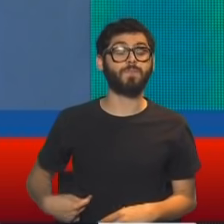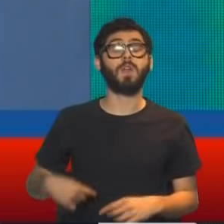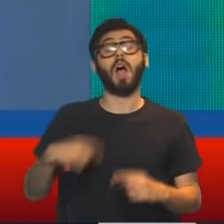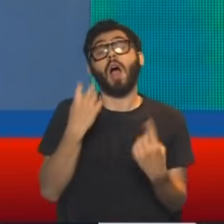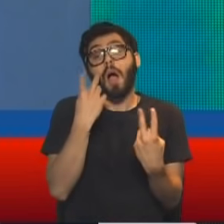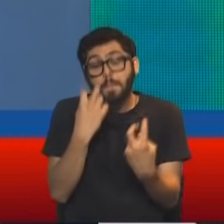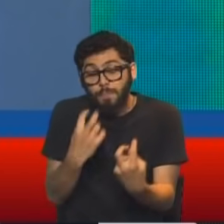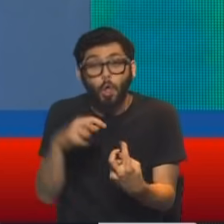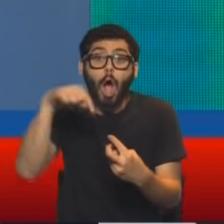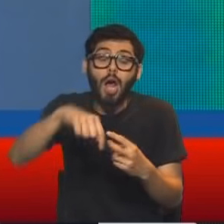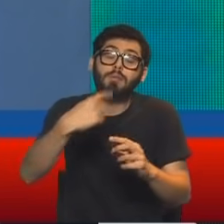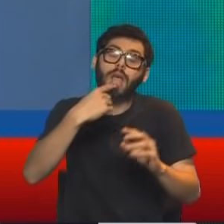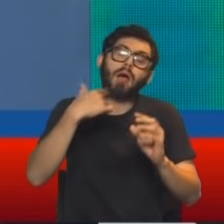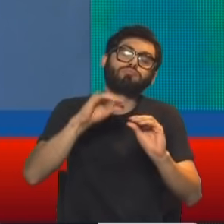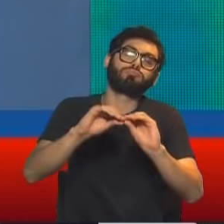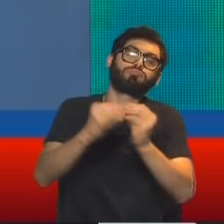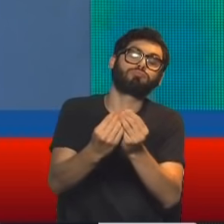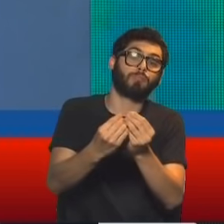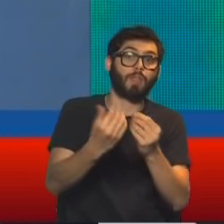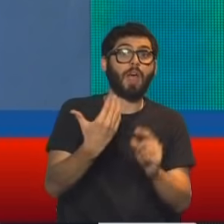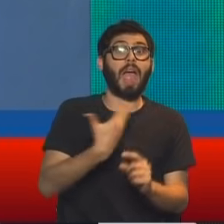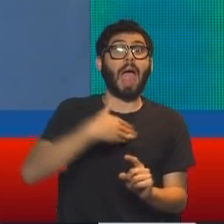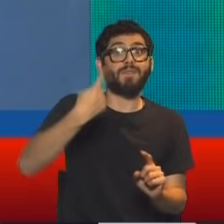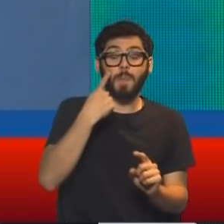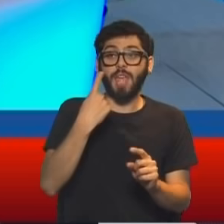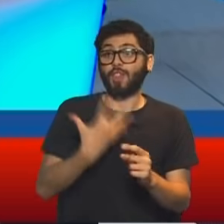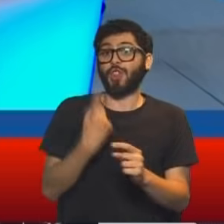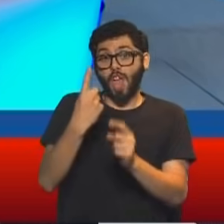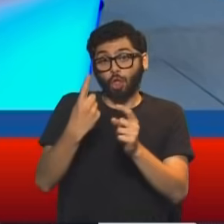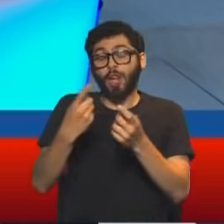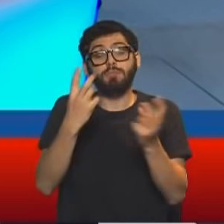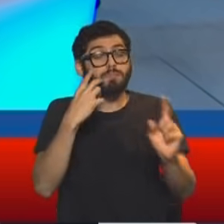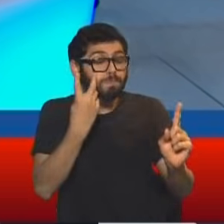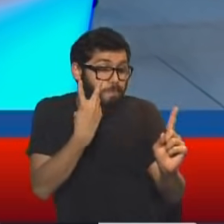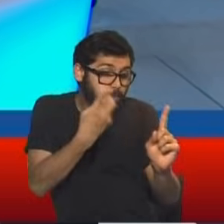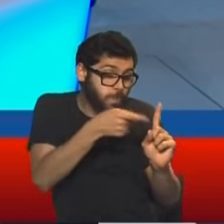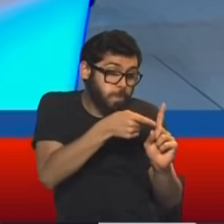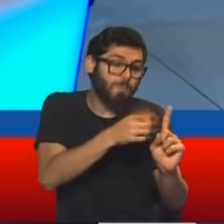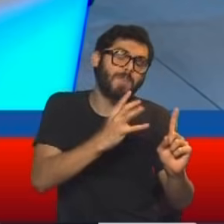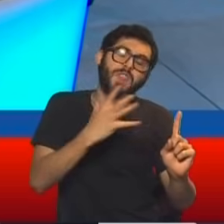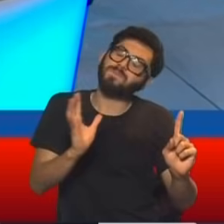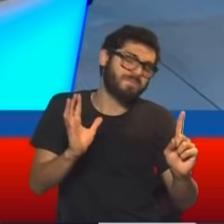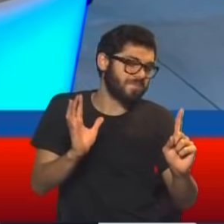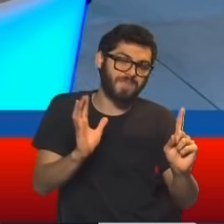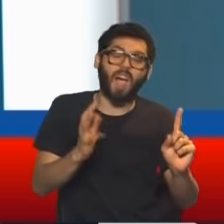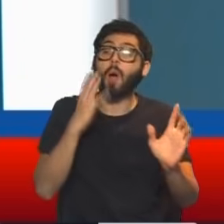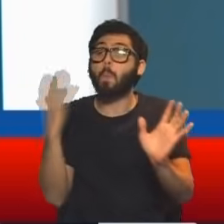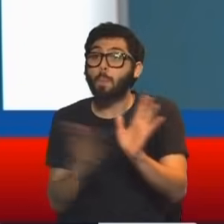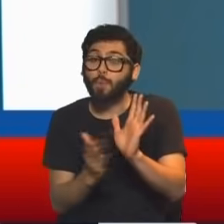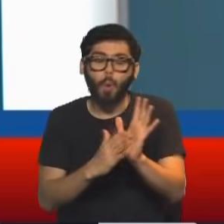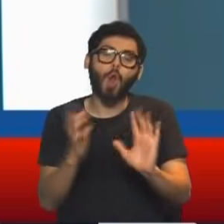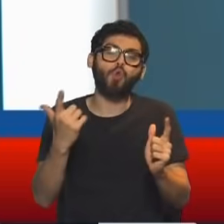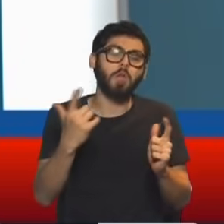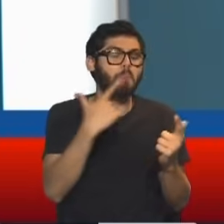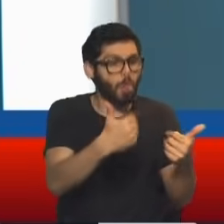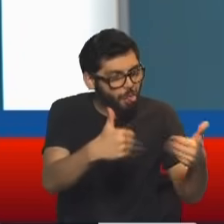al menos por ahora, y el directorio del fondo determinó que no había pruebas concluyentes determinantes para que Kristalina la avaló, la